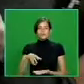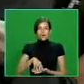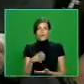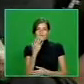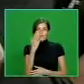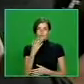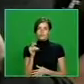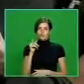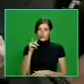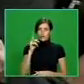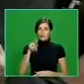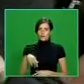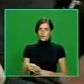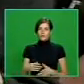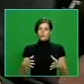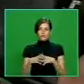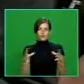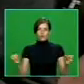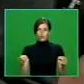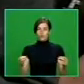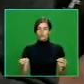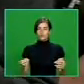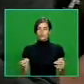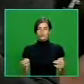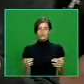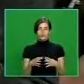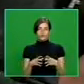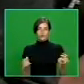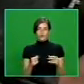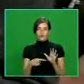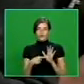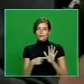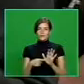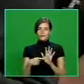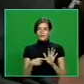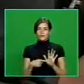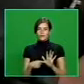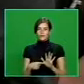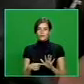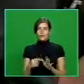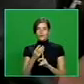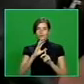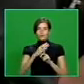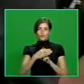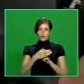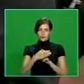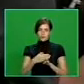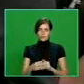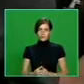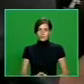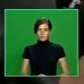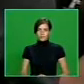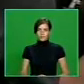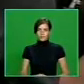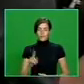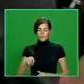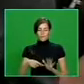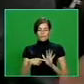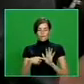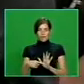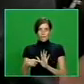usted ante toda la representación de la cultura y